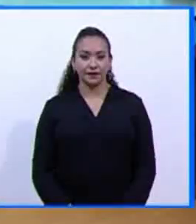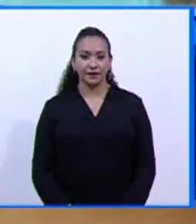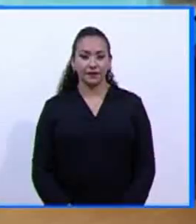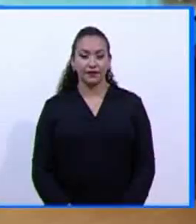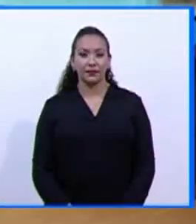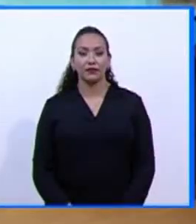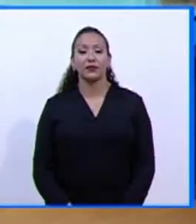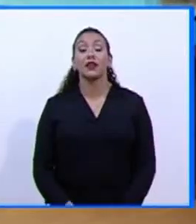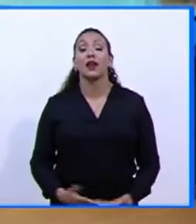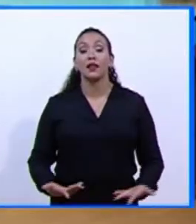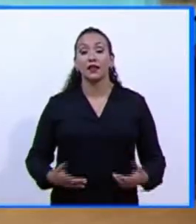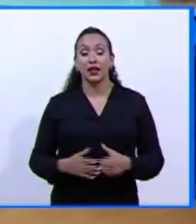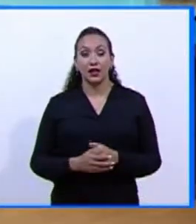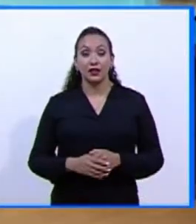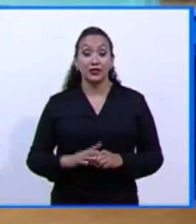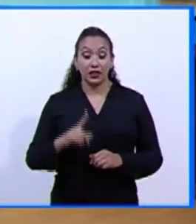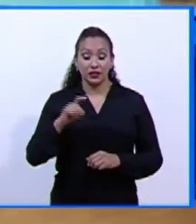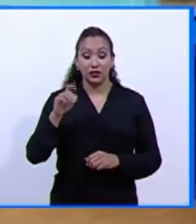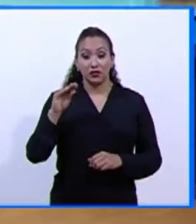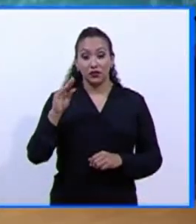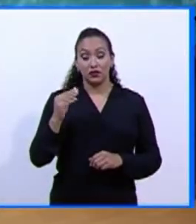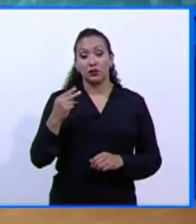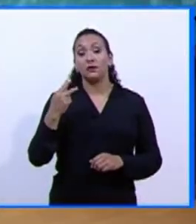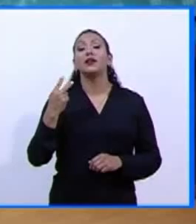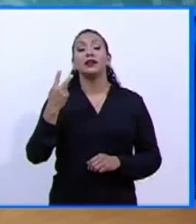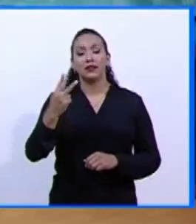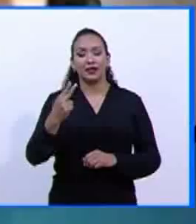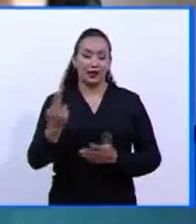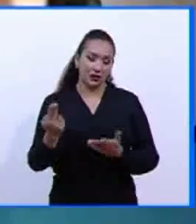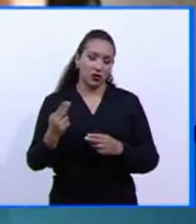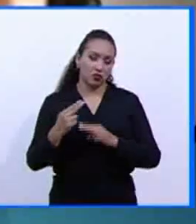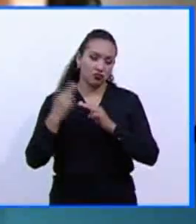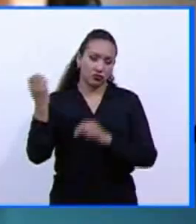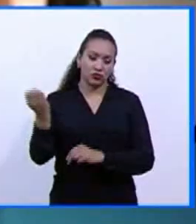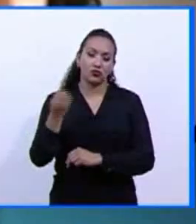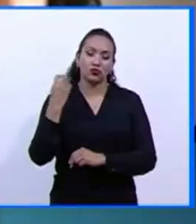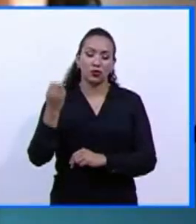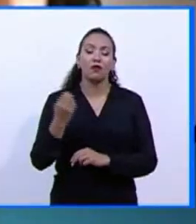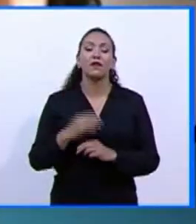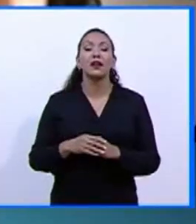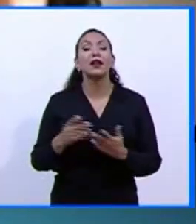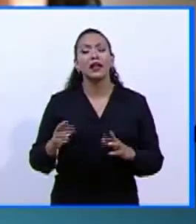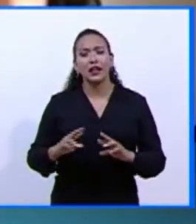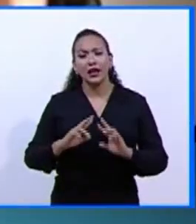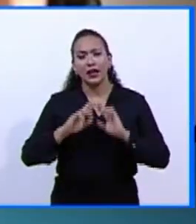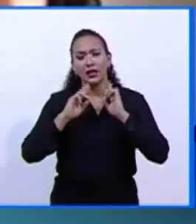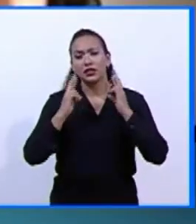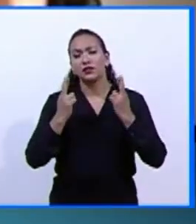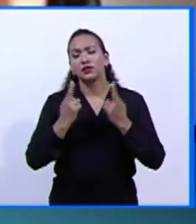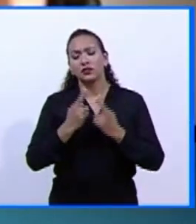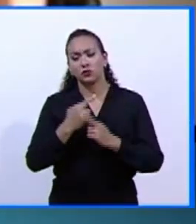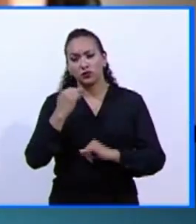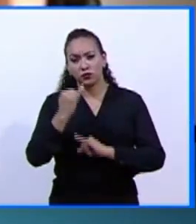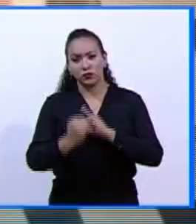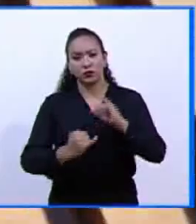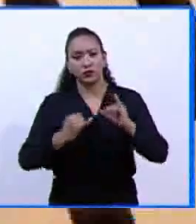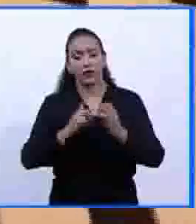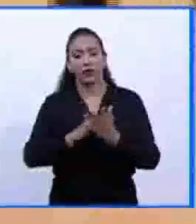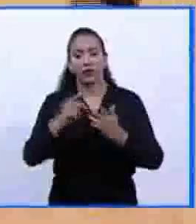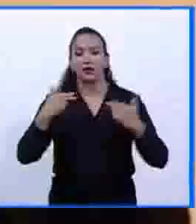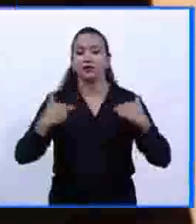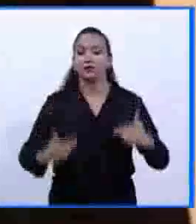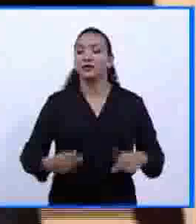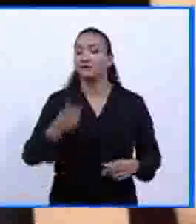Y en el marco de su 192 periodo ordinario de sesiones, la Comisión Interamericana de Derechos Humanos reafirmó